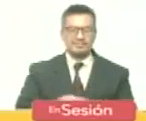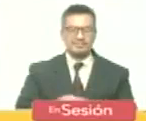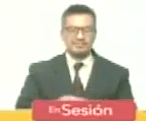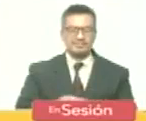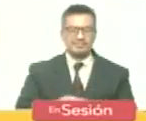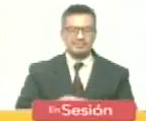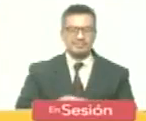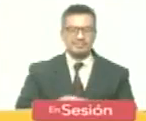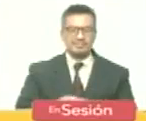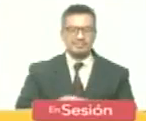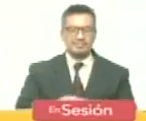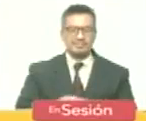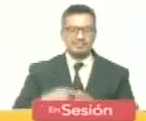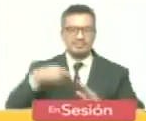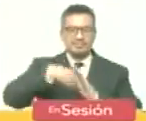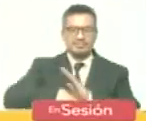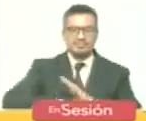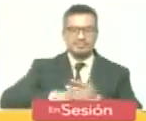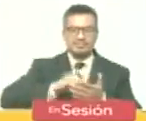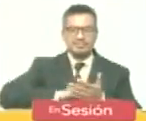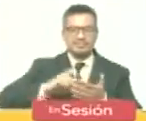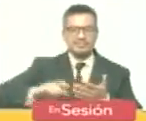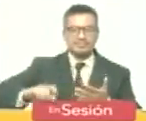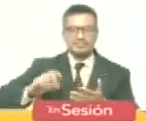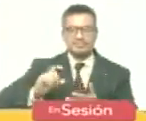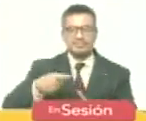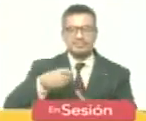fondo la literatura gallegiana.